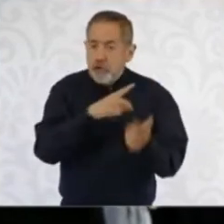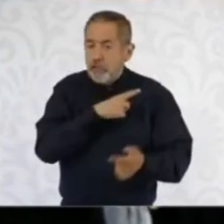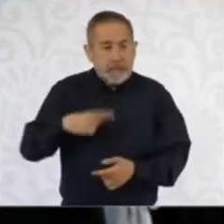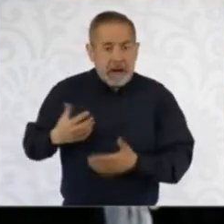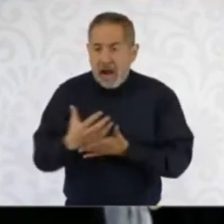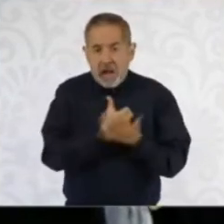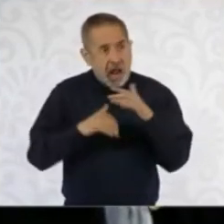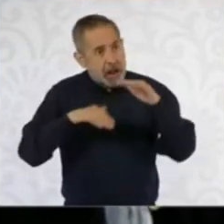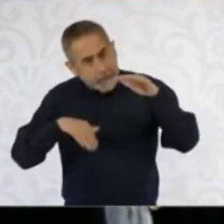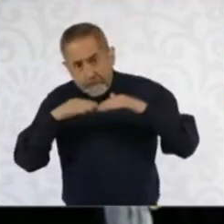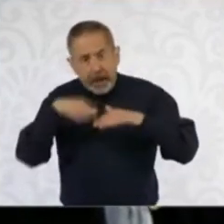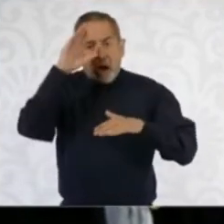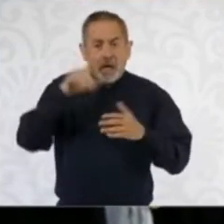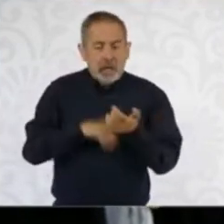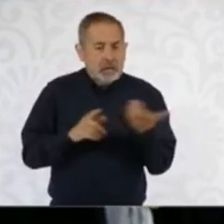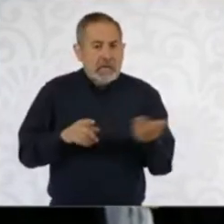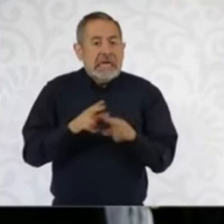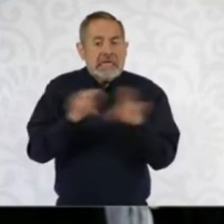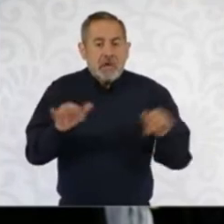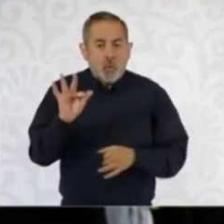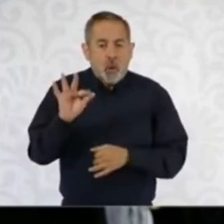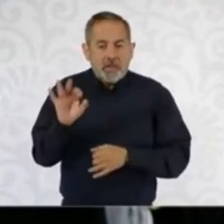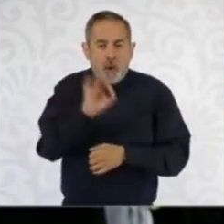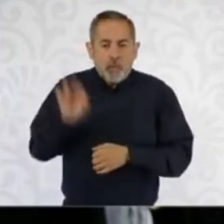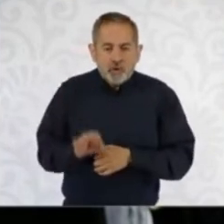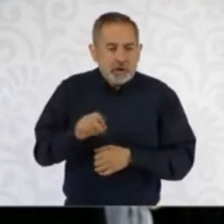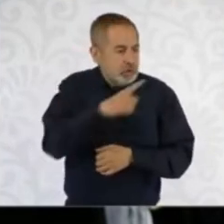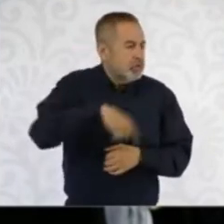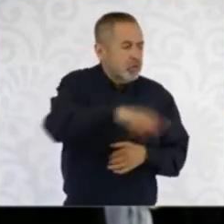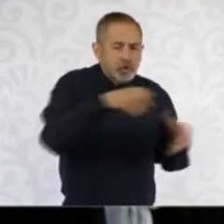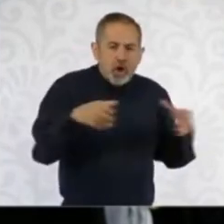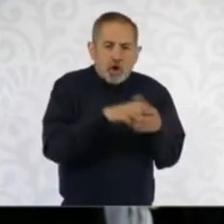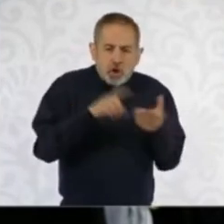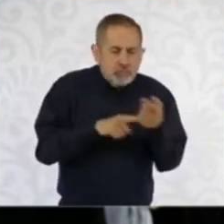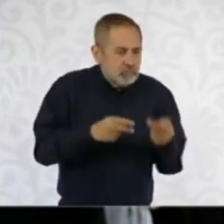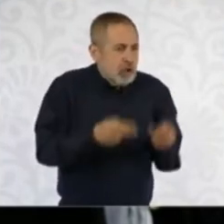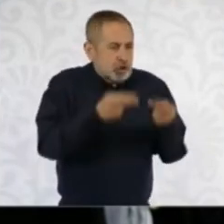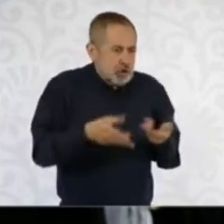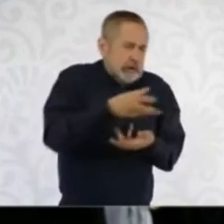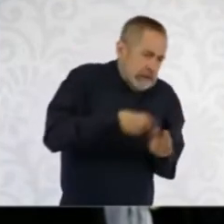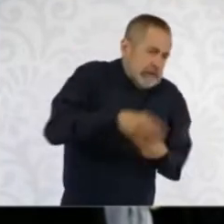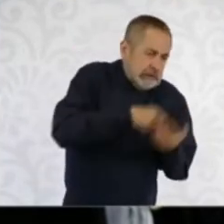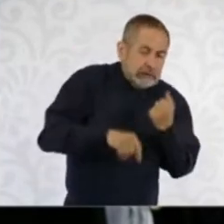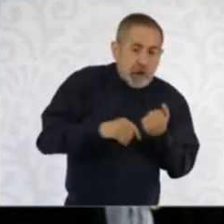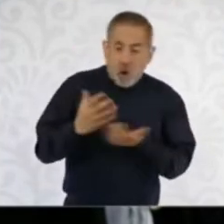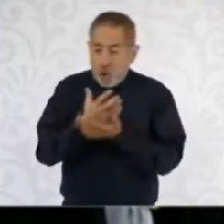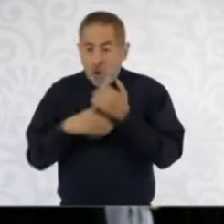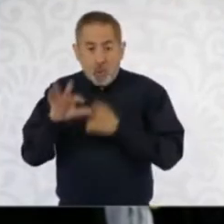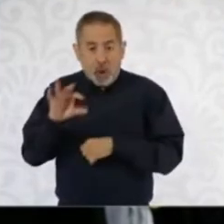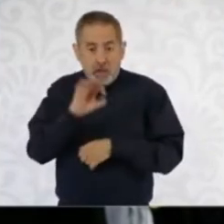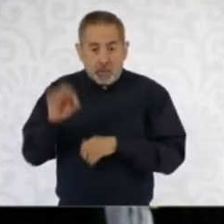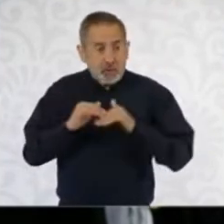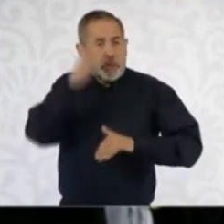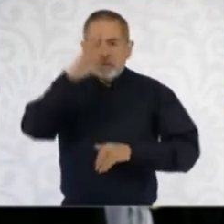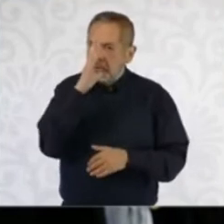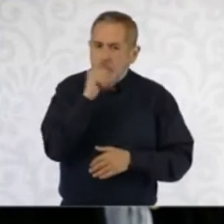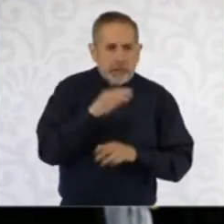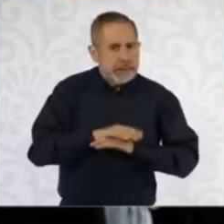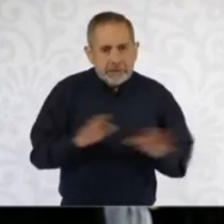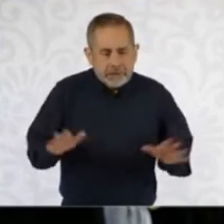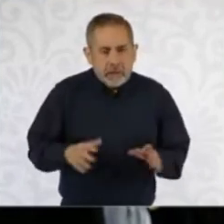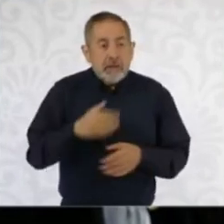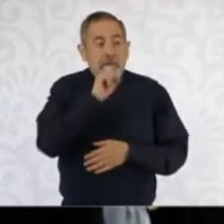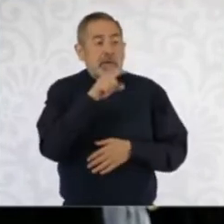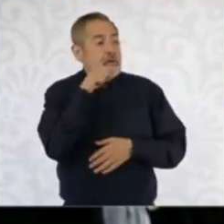ganar, ni siquiera el 40% de la rentabilidad o de los ingresos de estas asociaciones, pero además